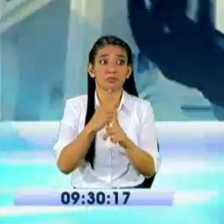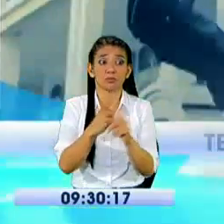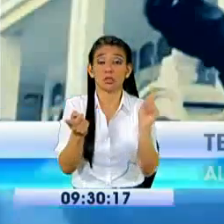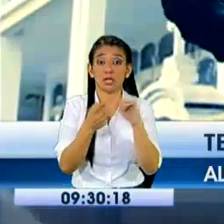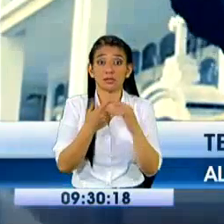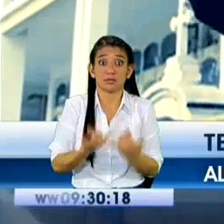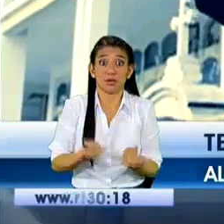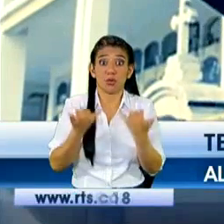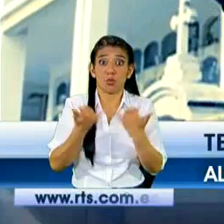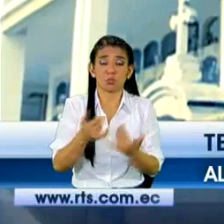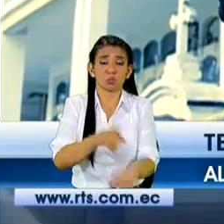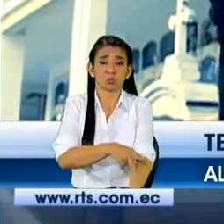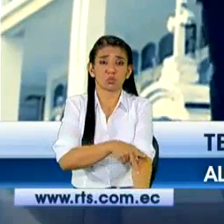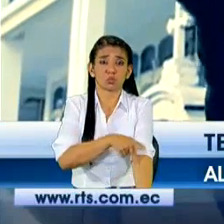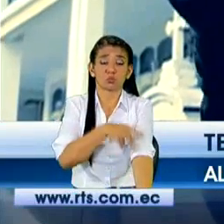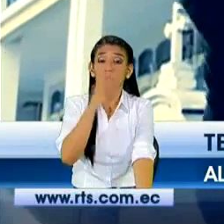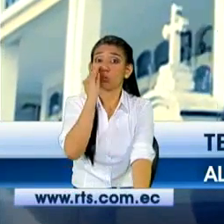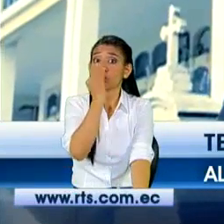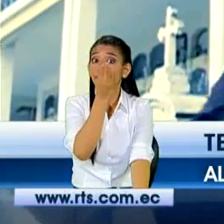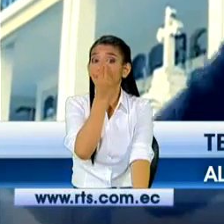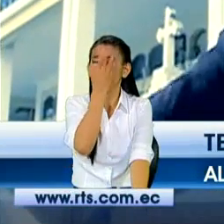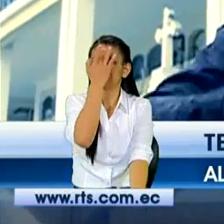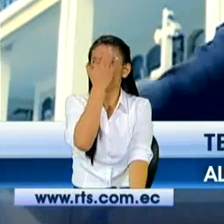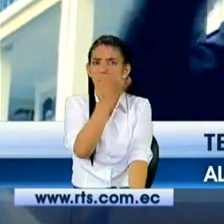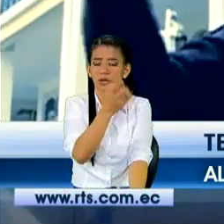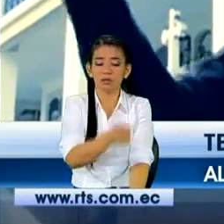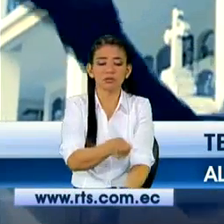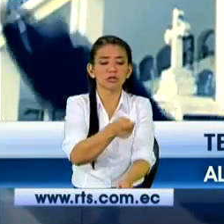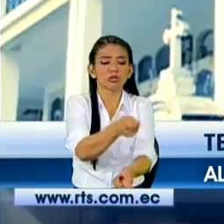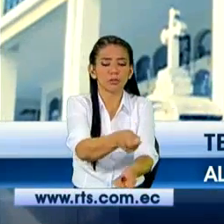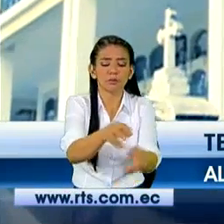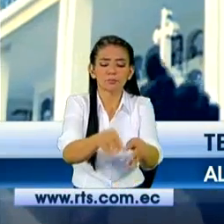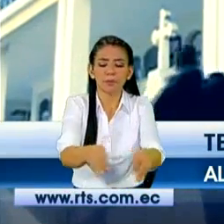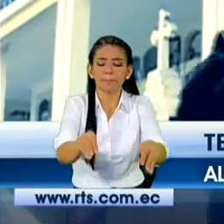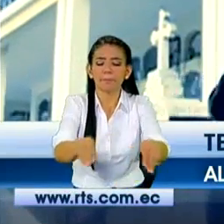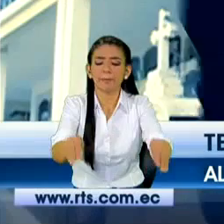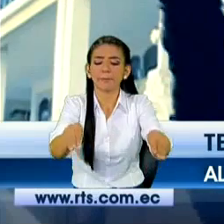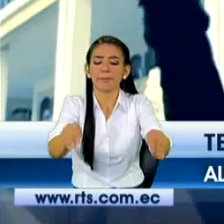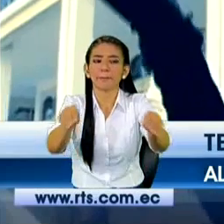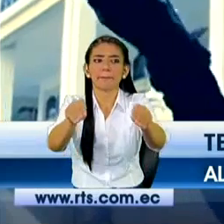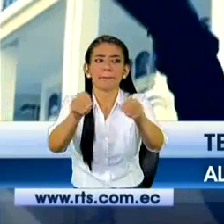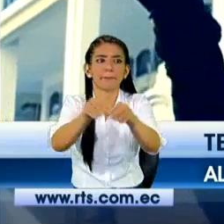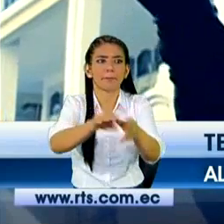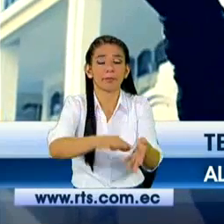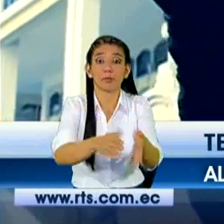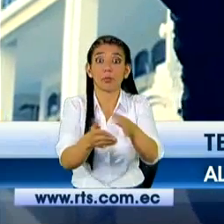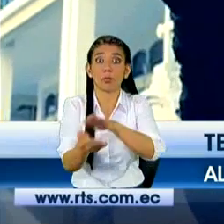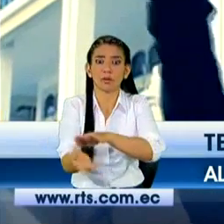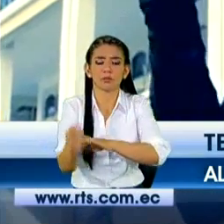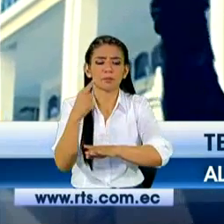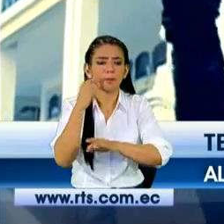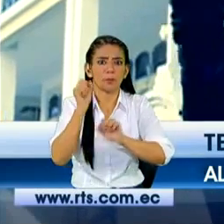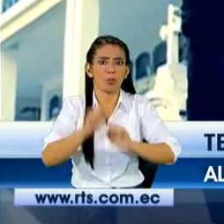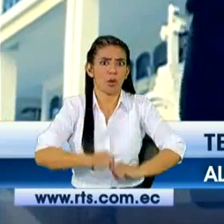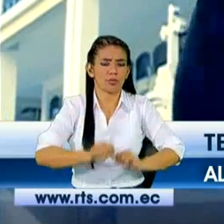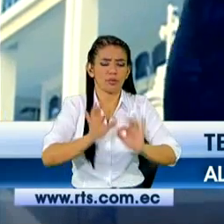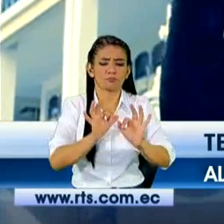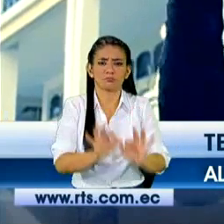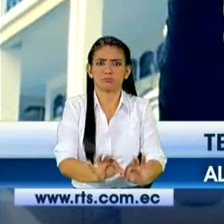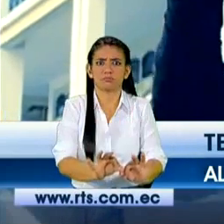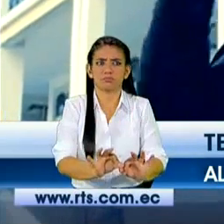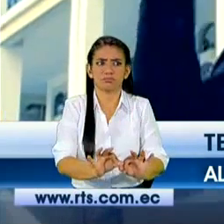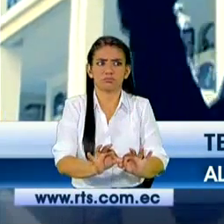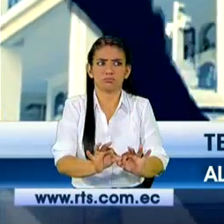de las flores. Era porque le ponían alrededor al difunto para que no huela tan mal. La velación